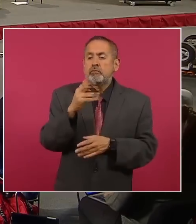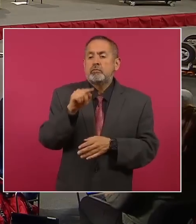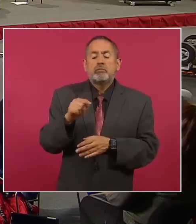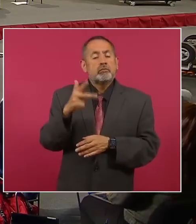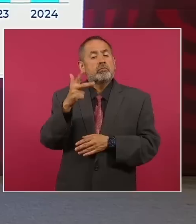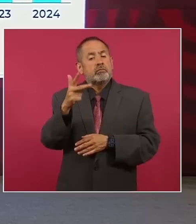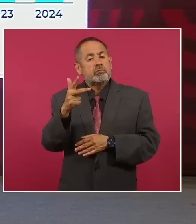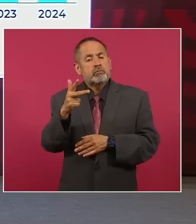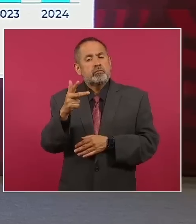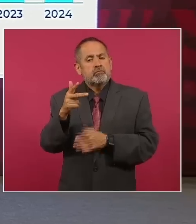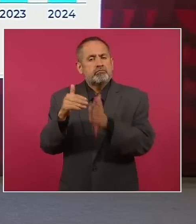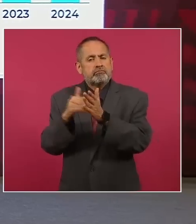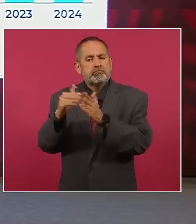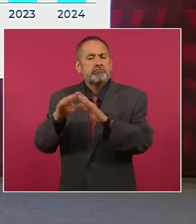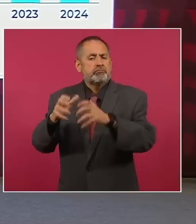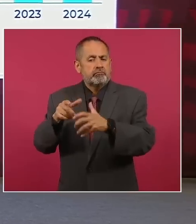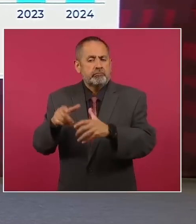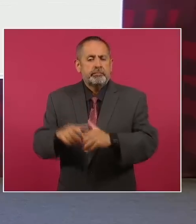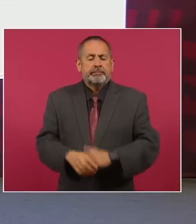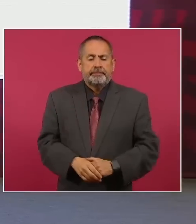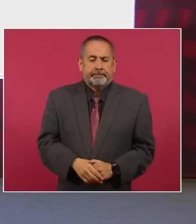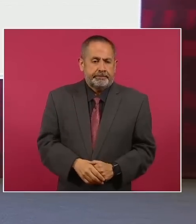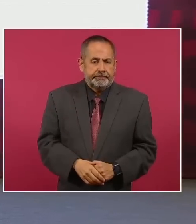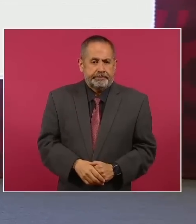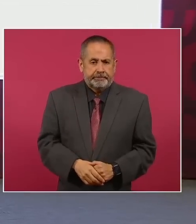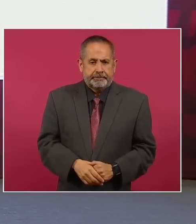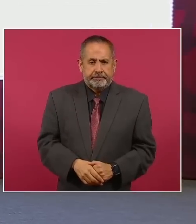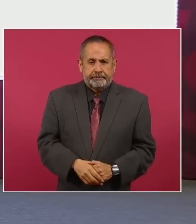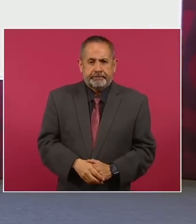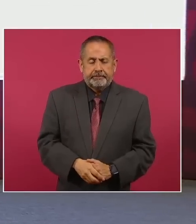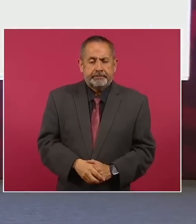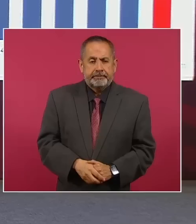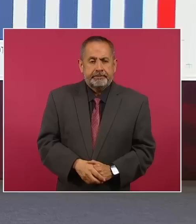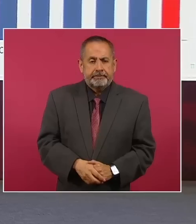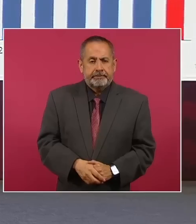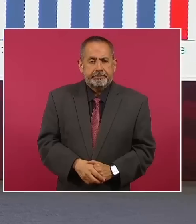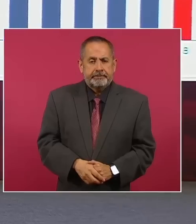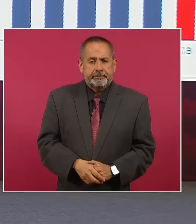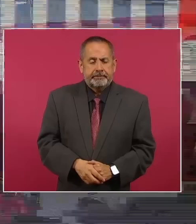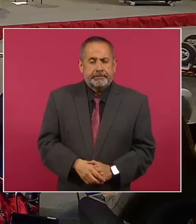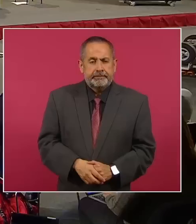4.8 BCF. La que sigue, por favor.